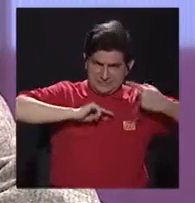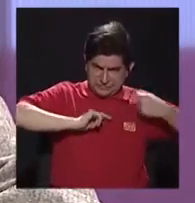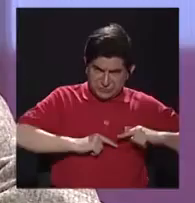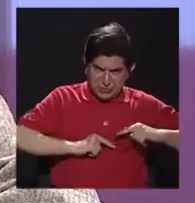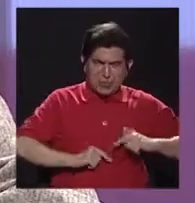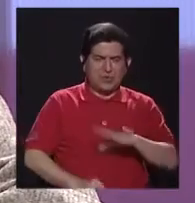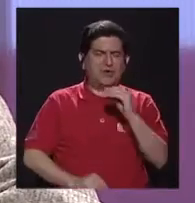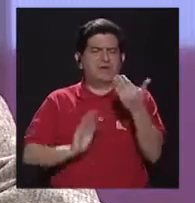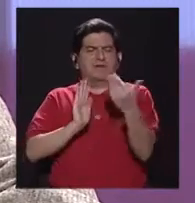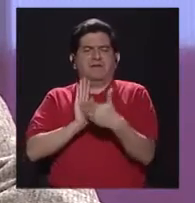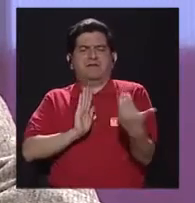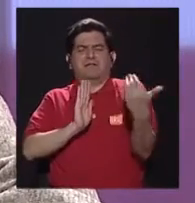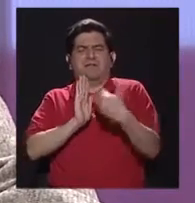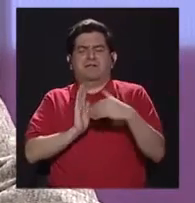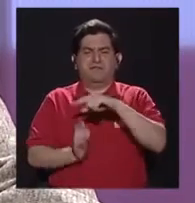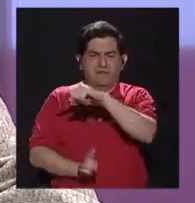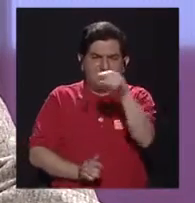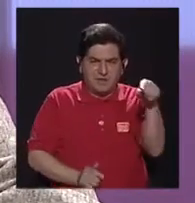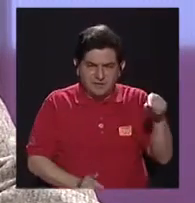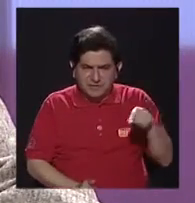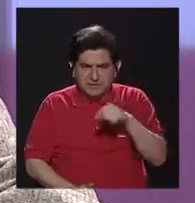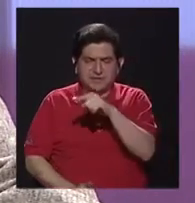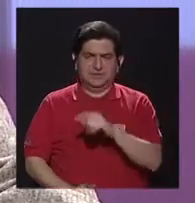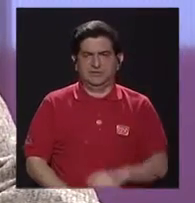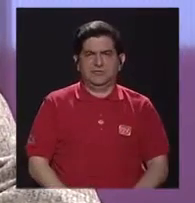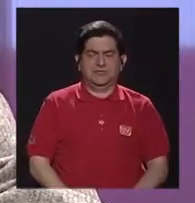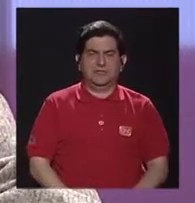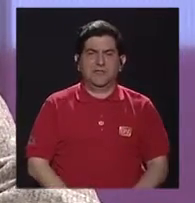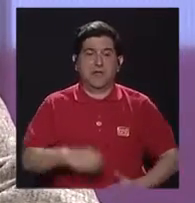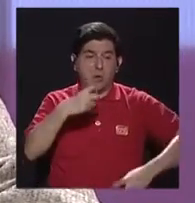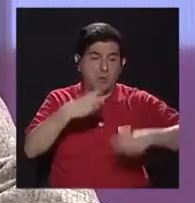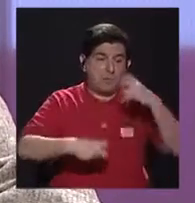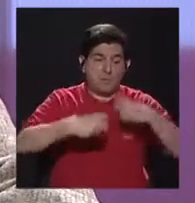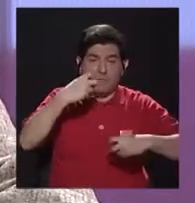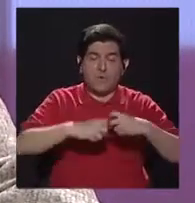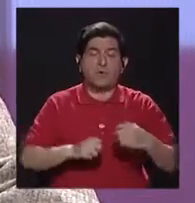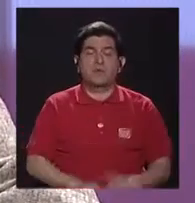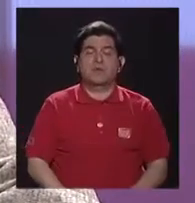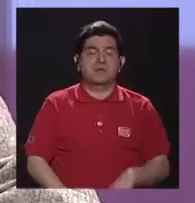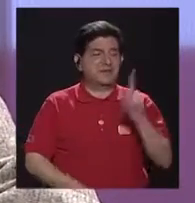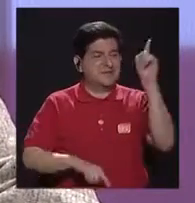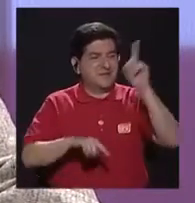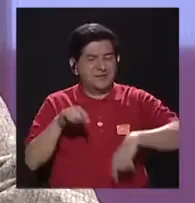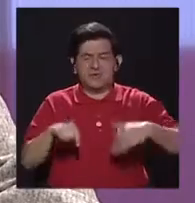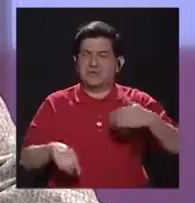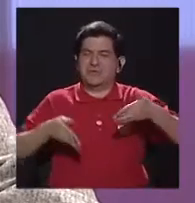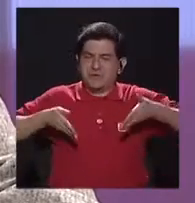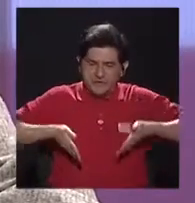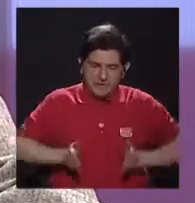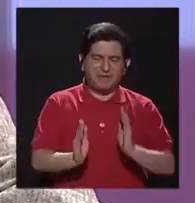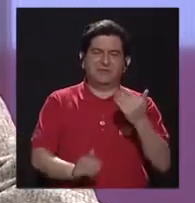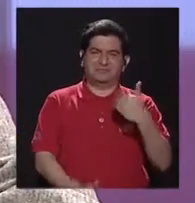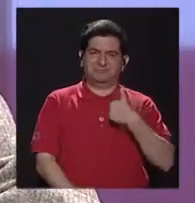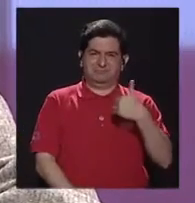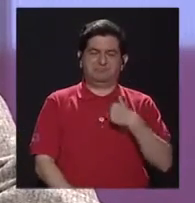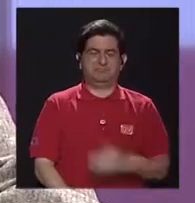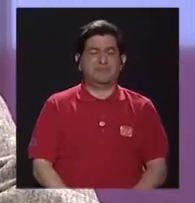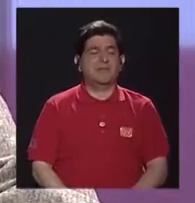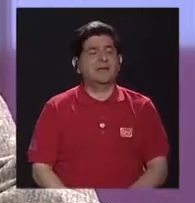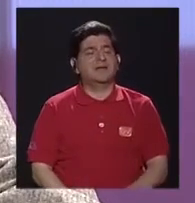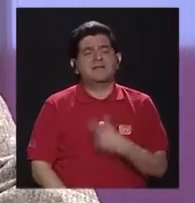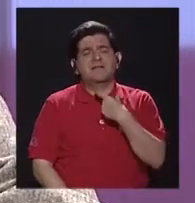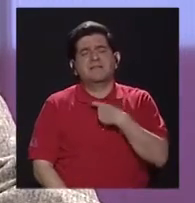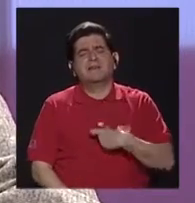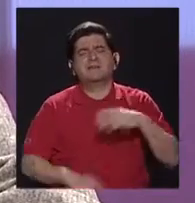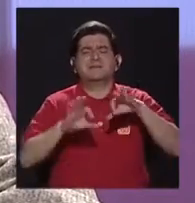los padecimientos que sufren ellos, los problemas que sufren por no poder tener hijos, por querer, desear tener